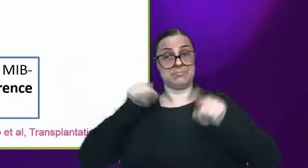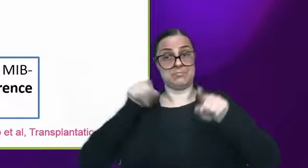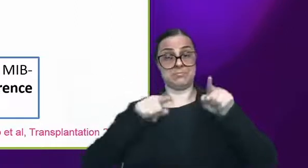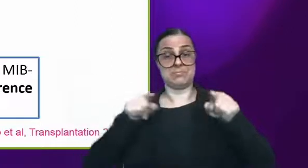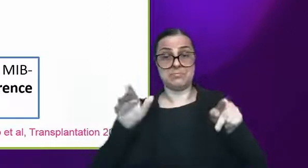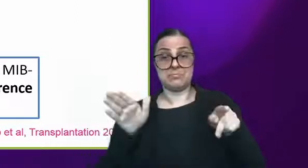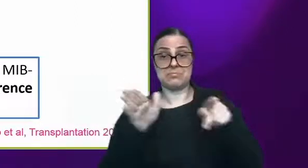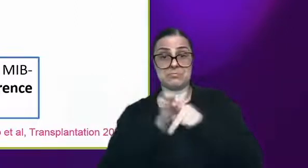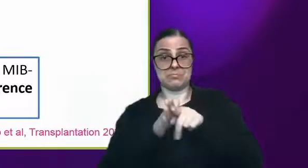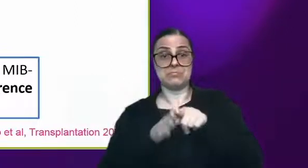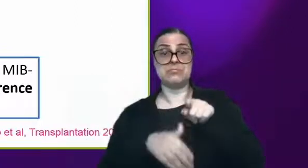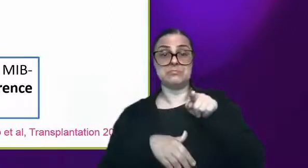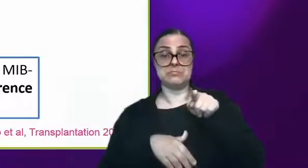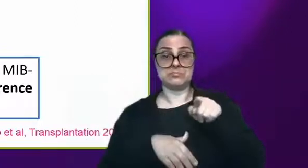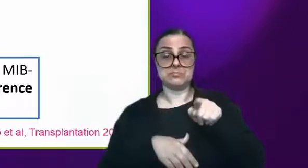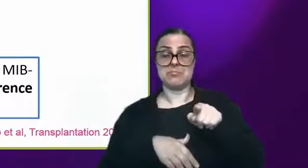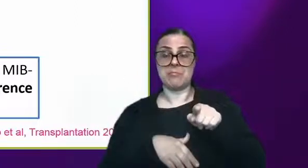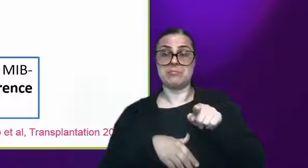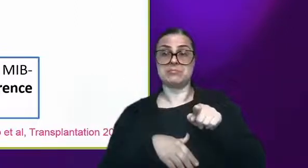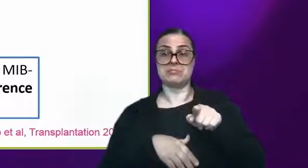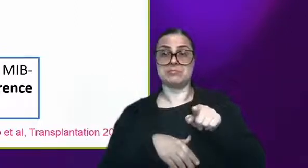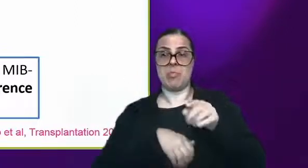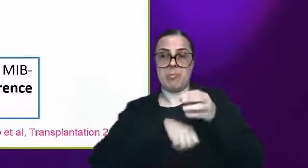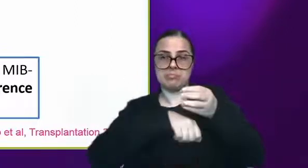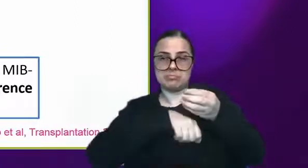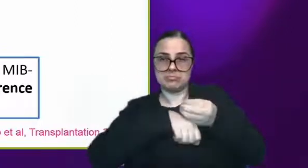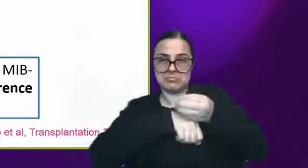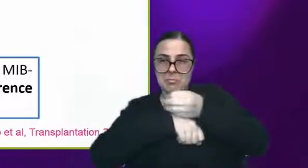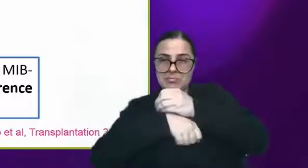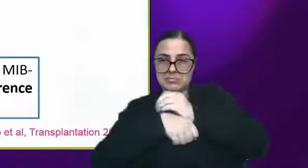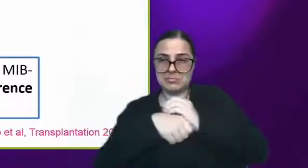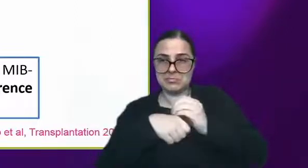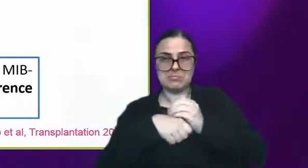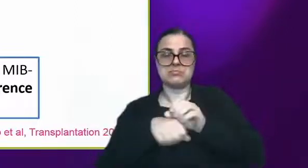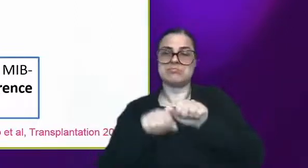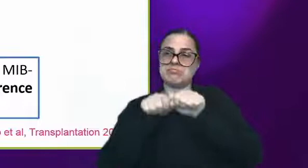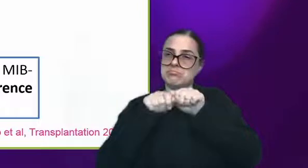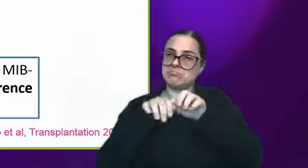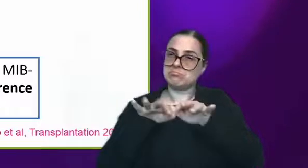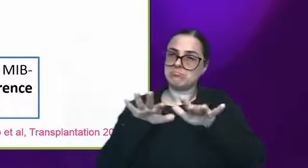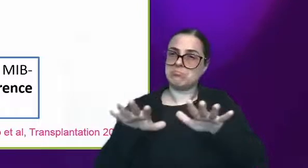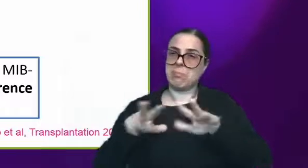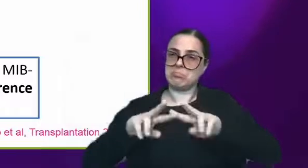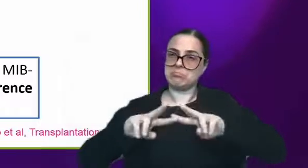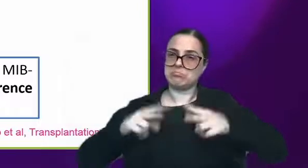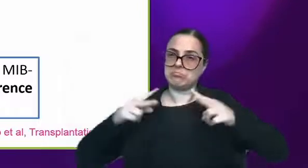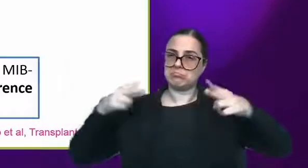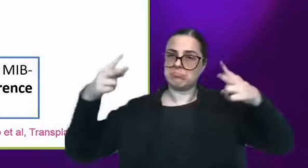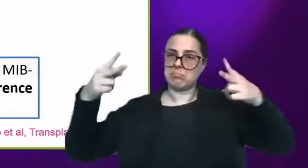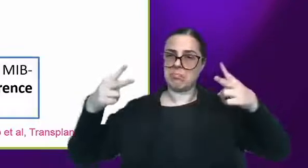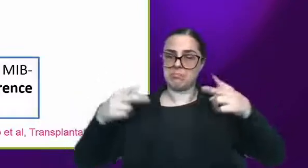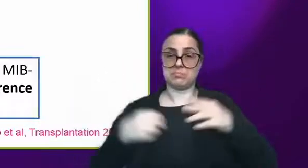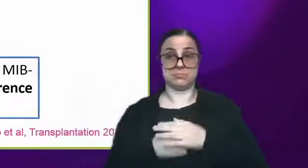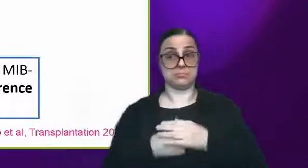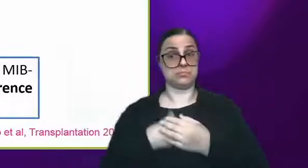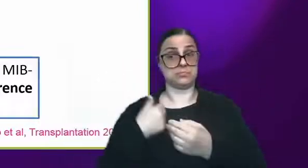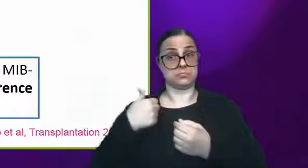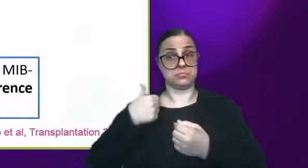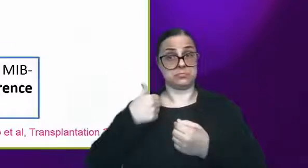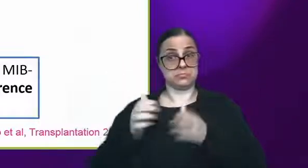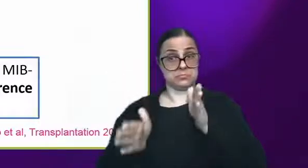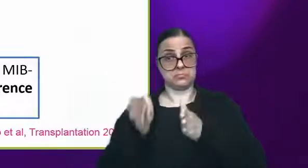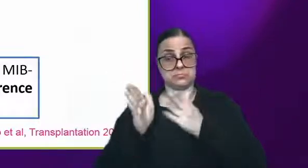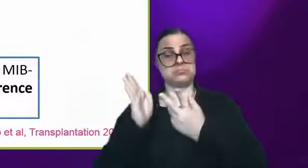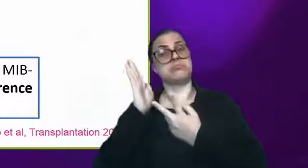en distintos tiempos. Al momento que nosotros, digamos, operamos al paciente con el tumor